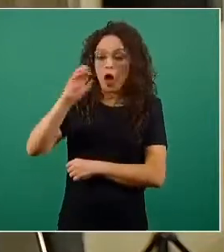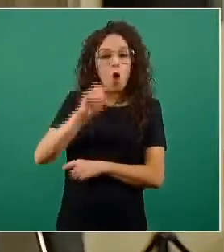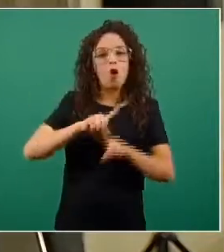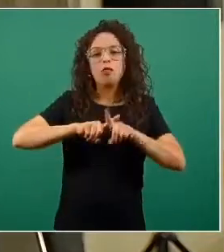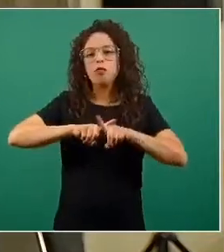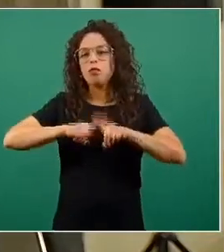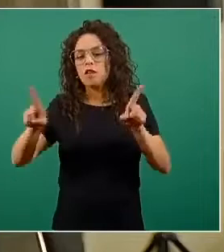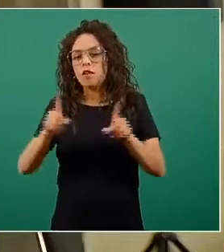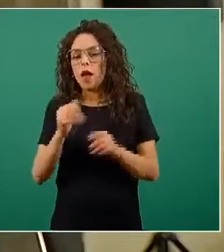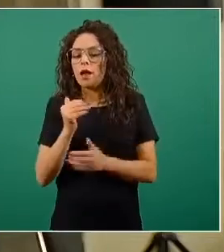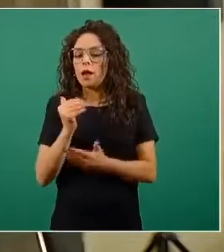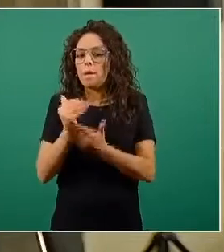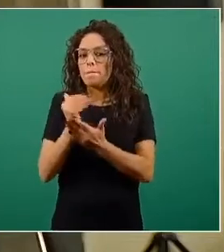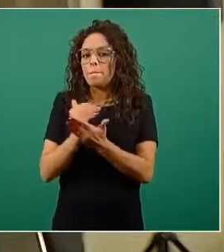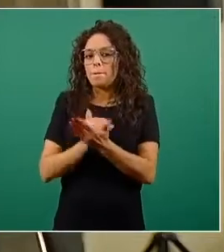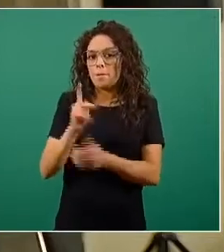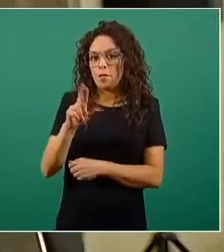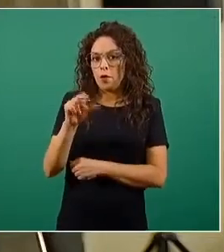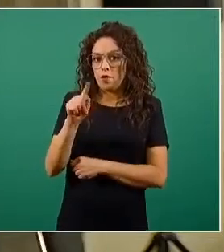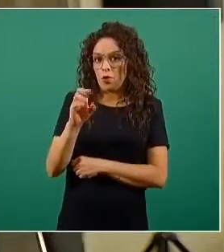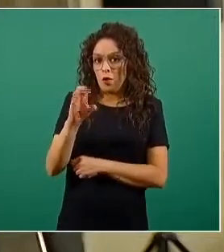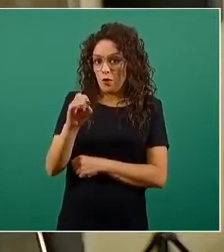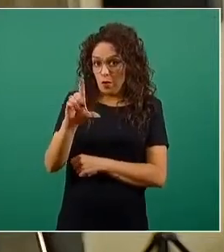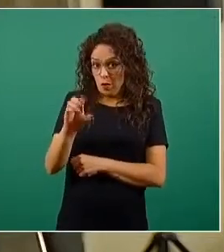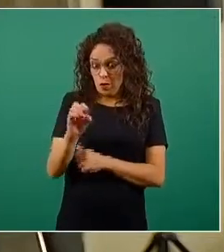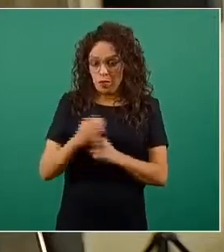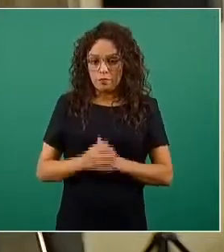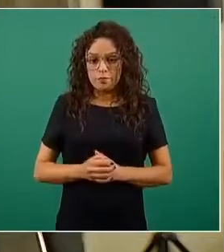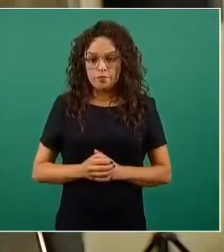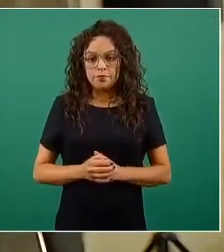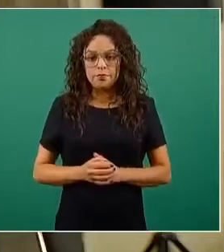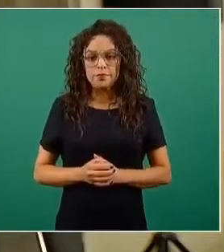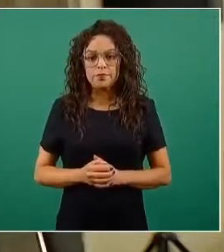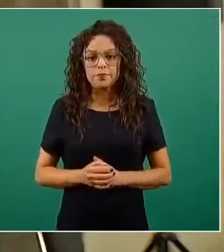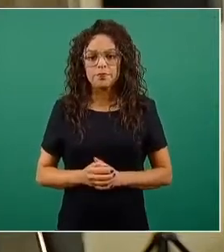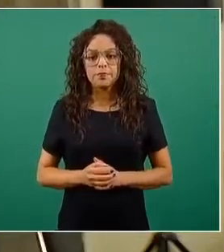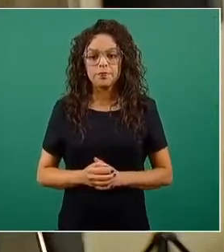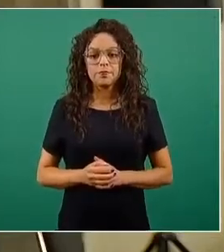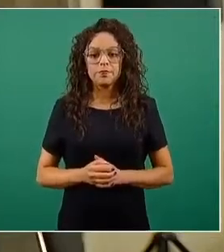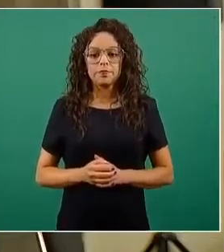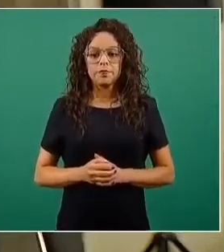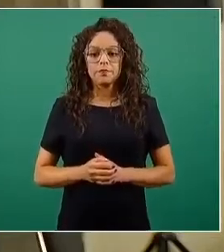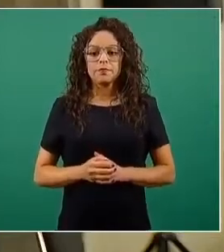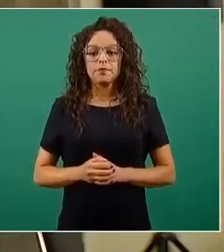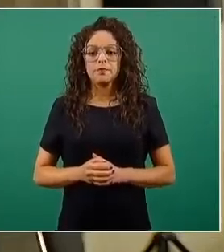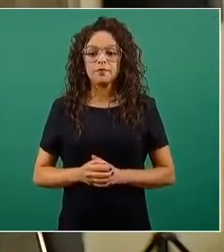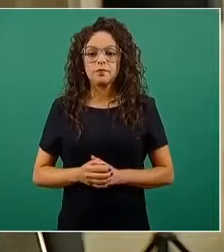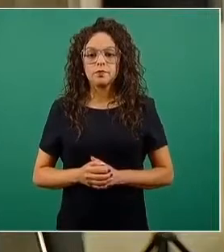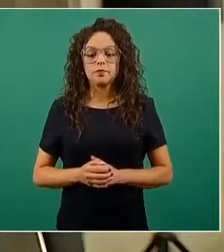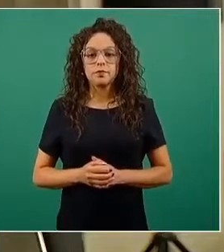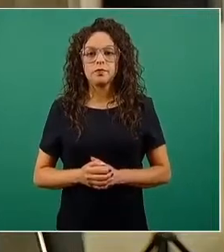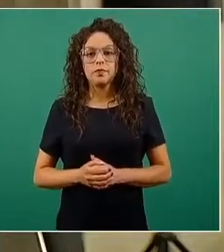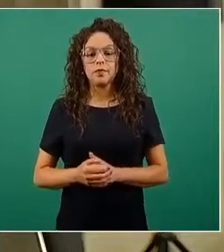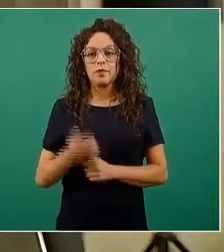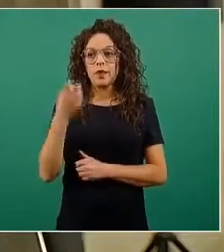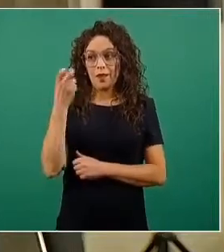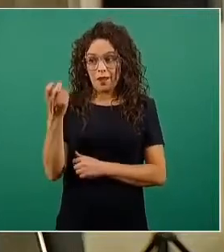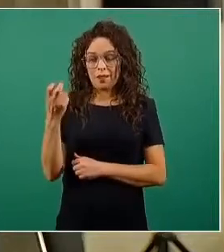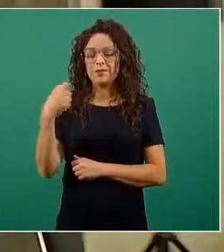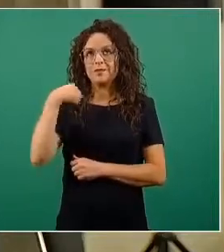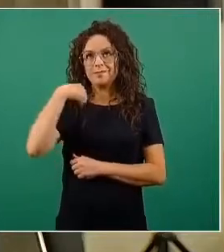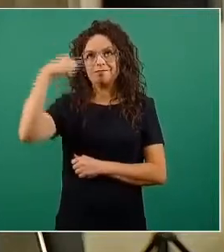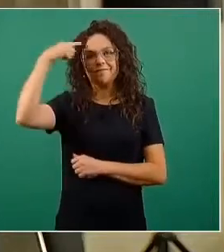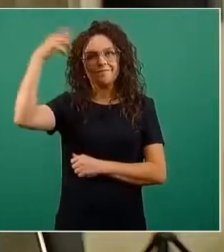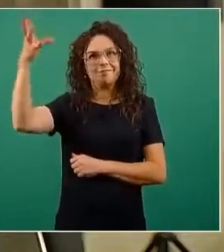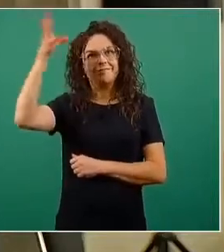protocolo. Y junto con esto también me llegó a la mente la vacunación